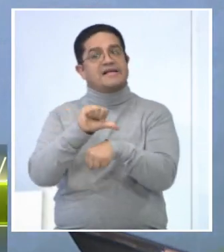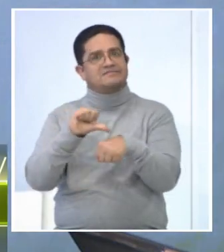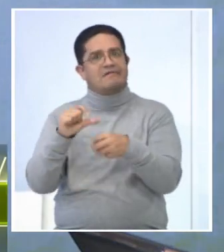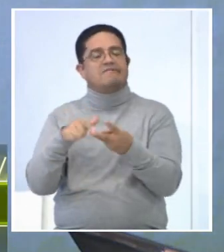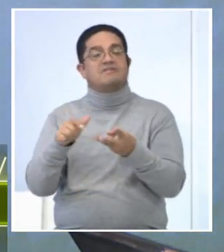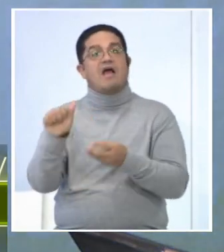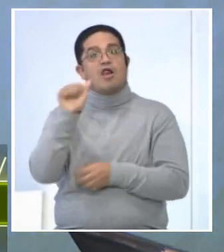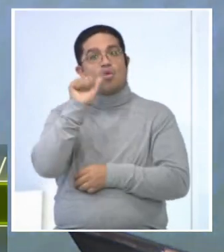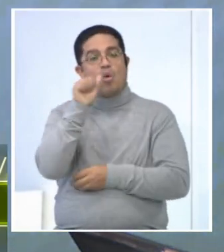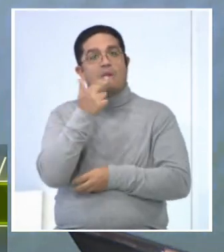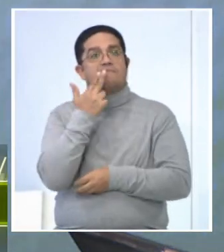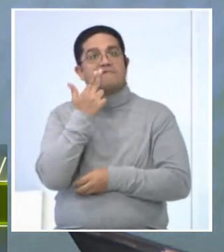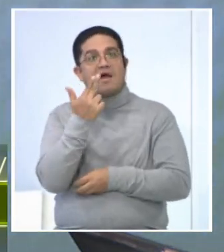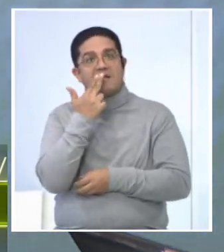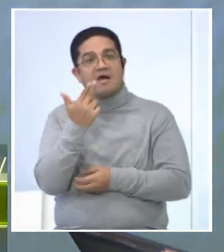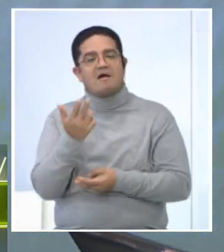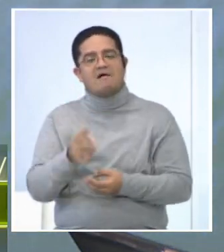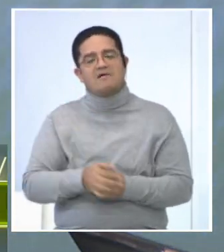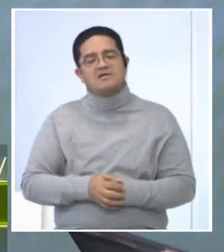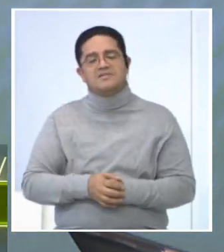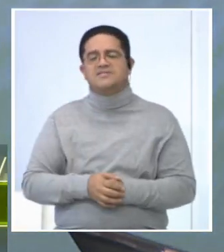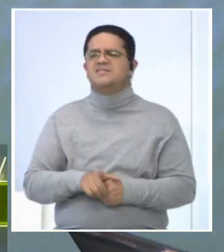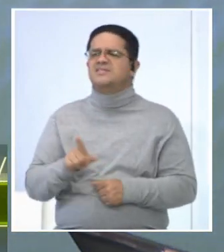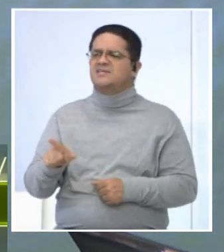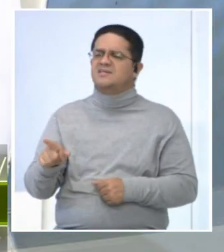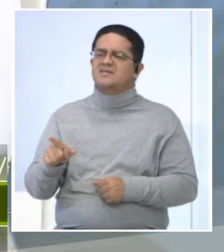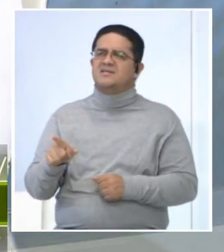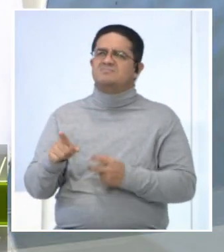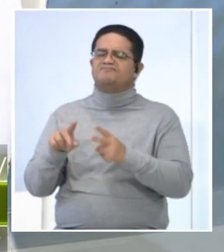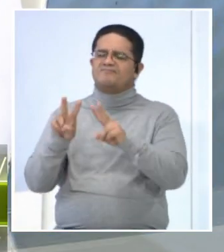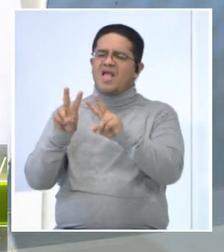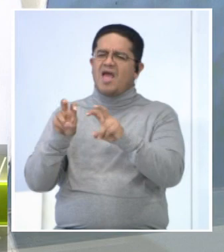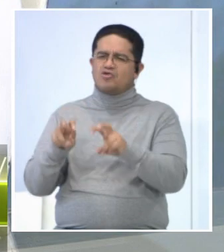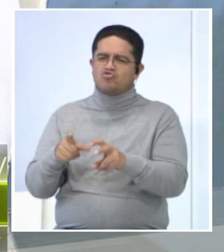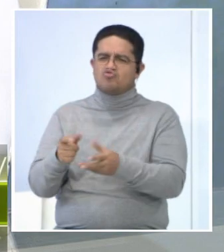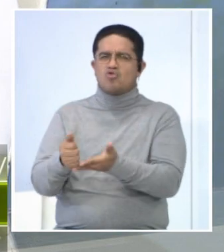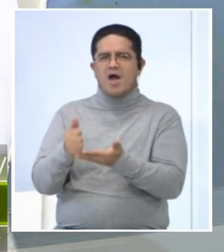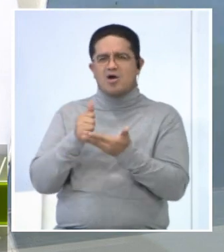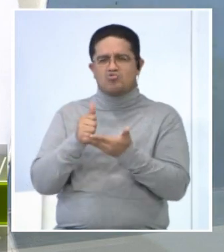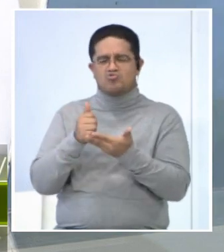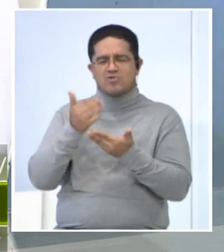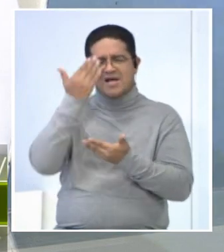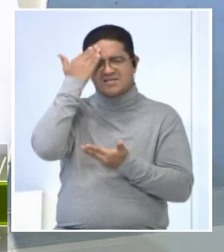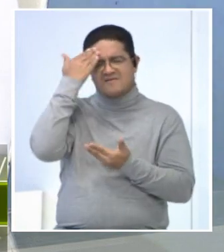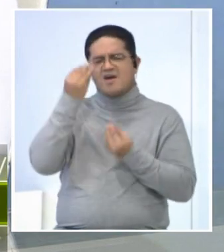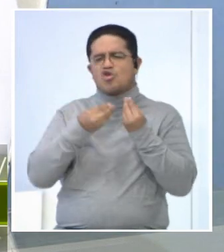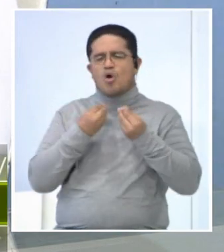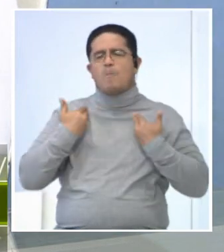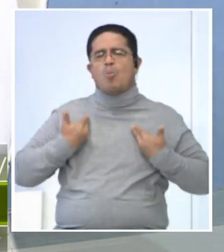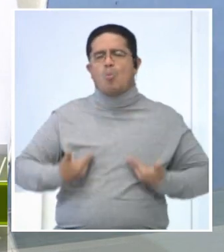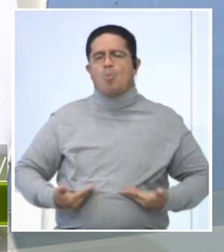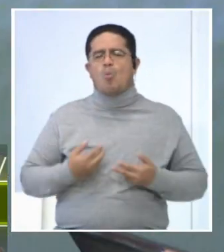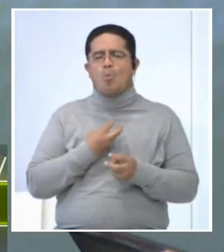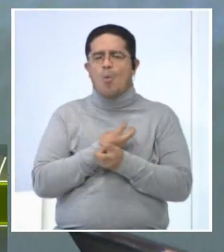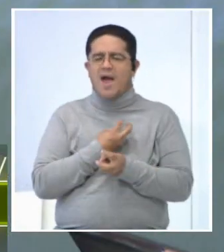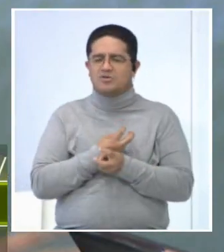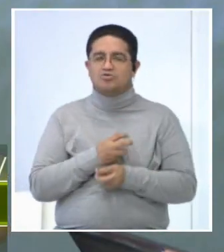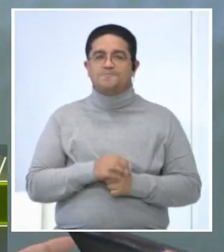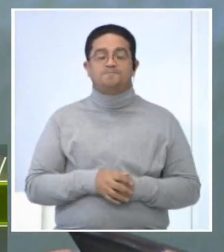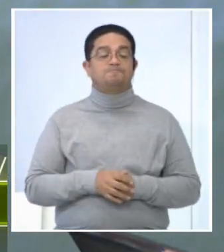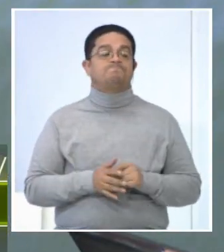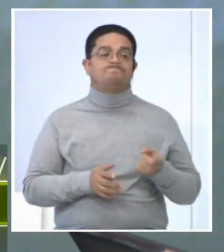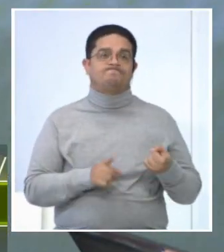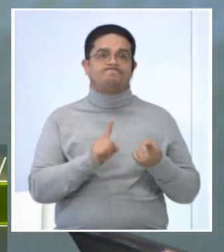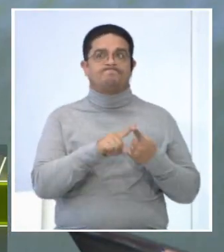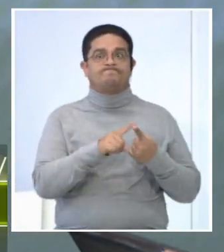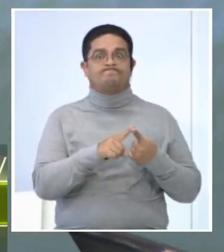alcohol, tabaco, etcétera. ¿Qué estudios favorecen a conocer cómo está nuestra estructura ósea? Bueno, está desde las